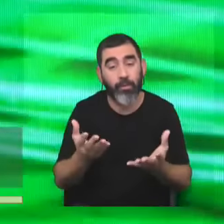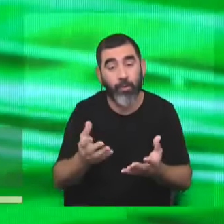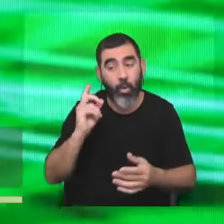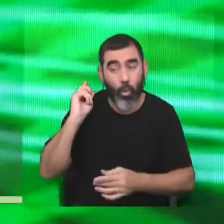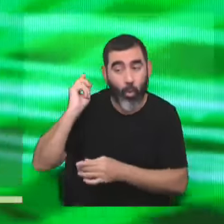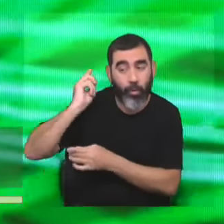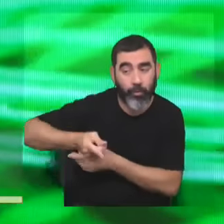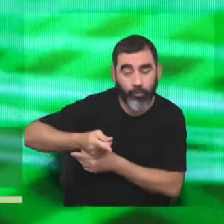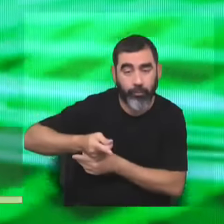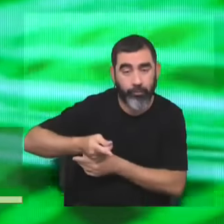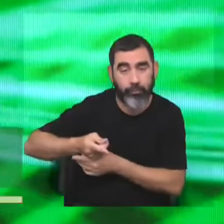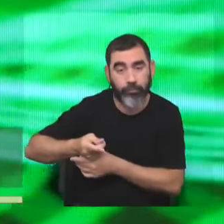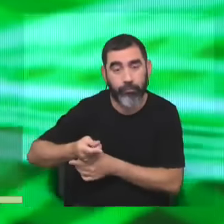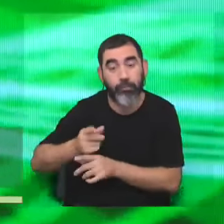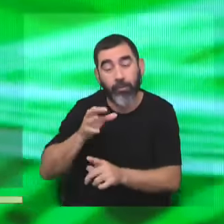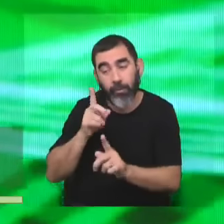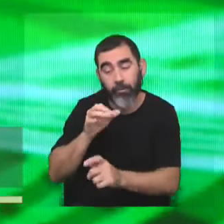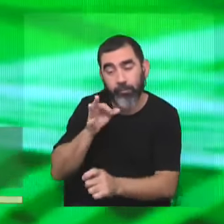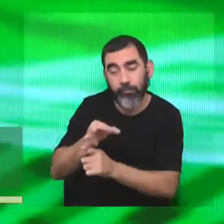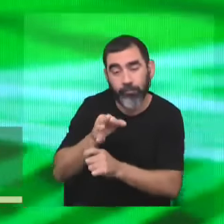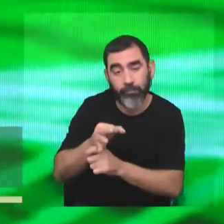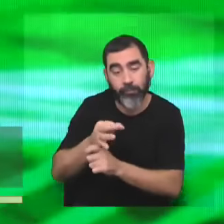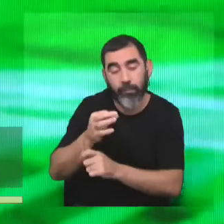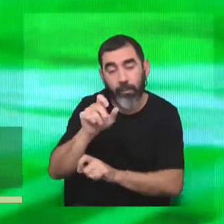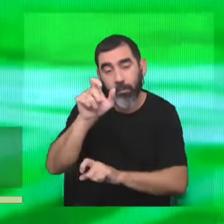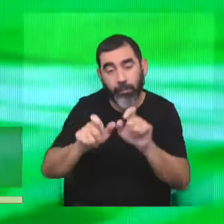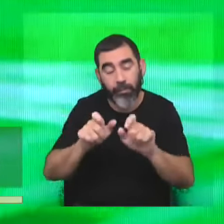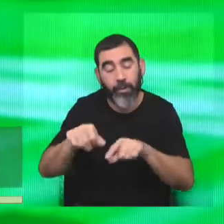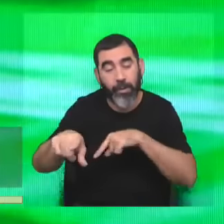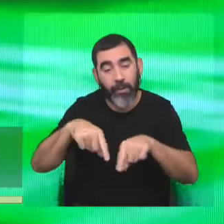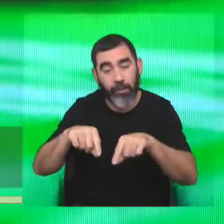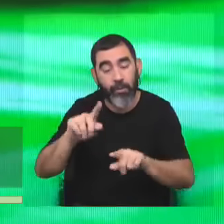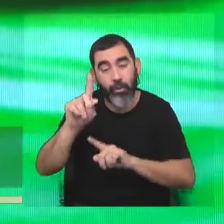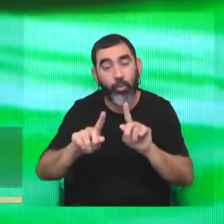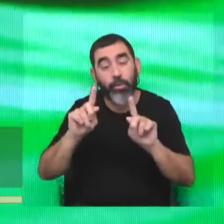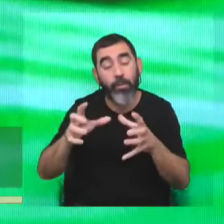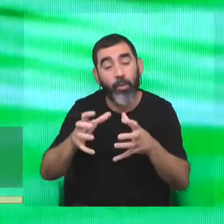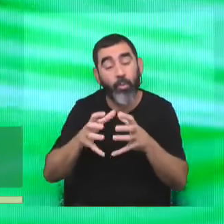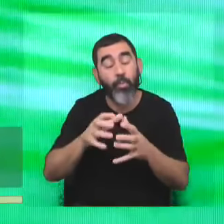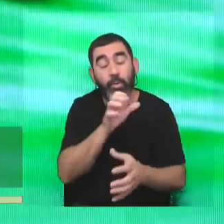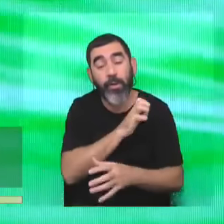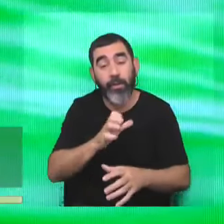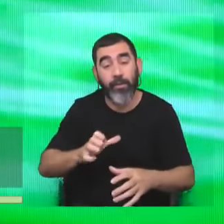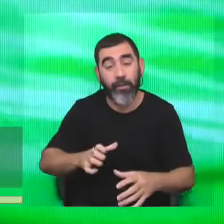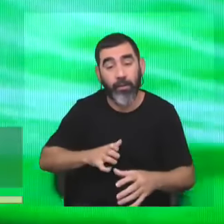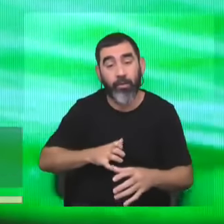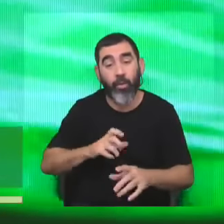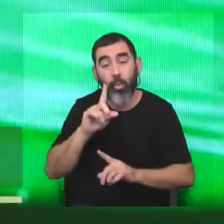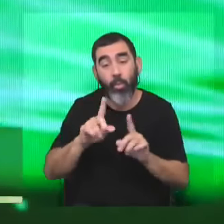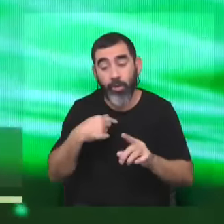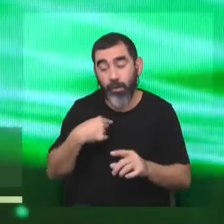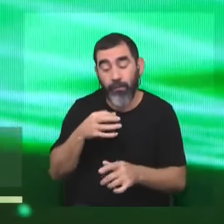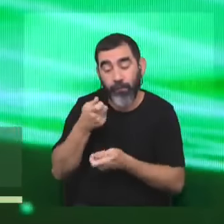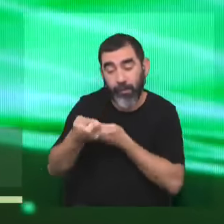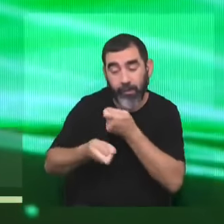obligatoria bueno hemos tenido que capacitar a todos los gabinetes de gestión de las universidades pero también a los gabinetes de del estado y hemos sido las universitarias la que hemos